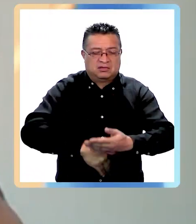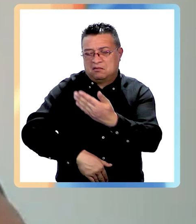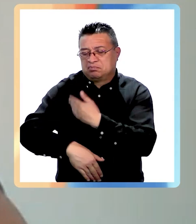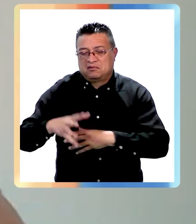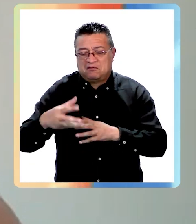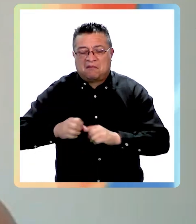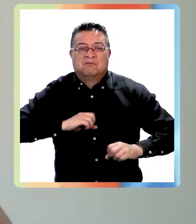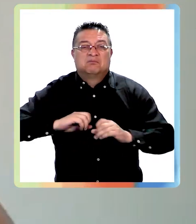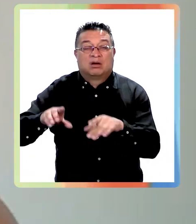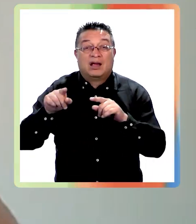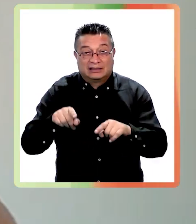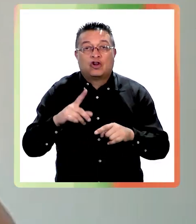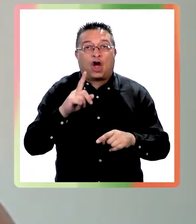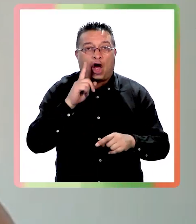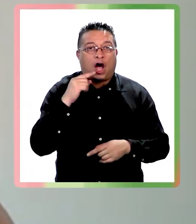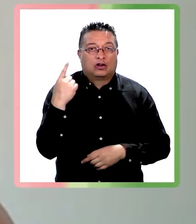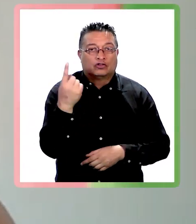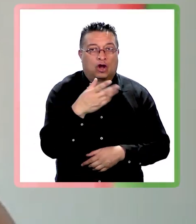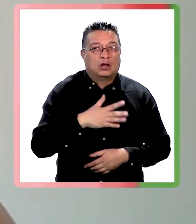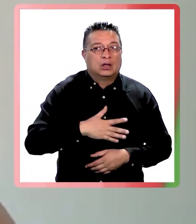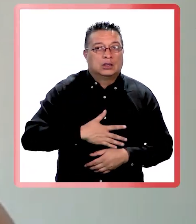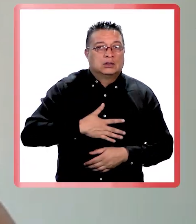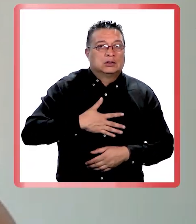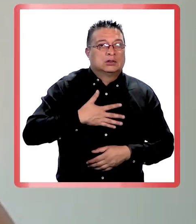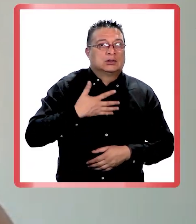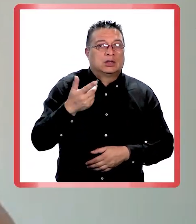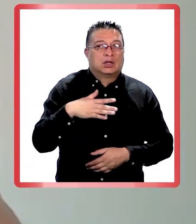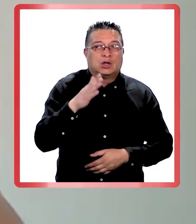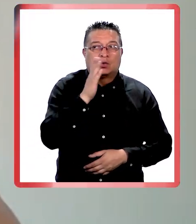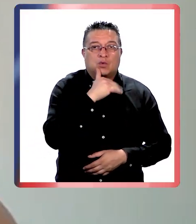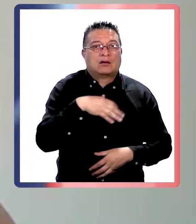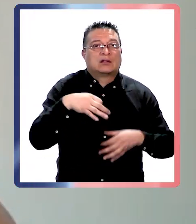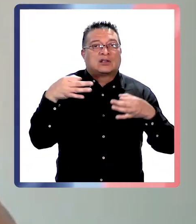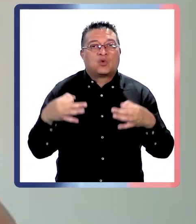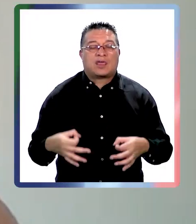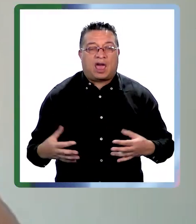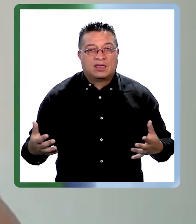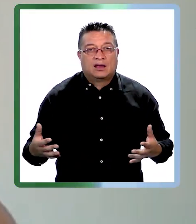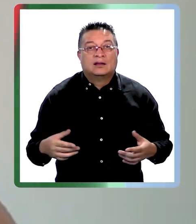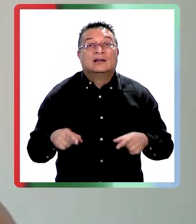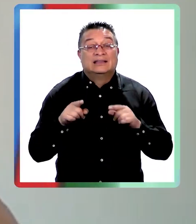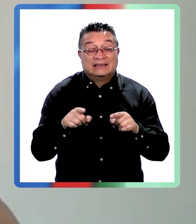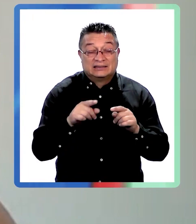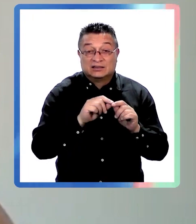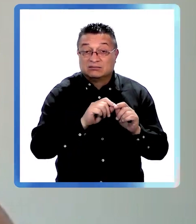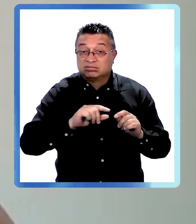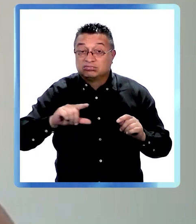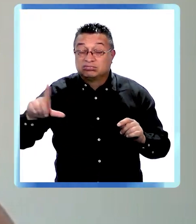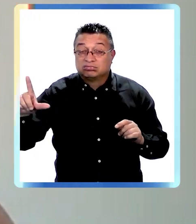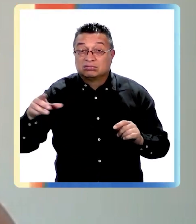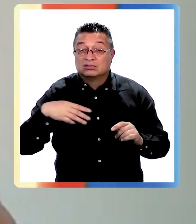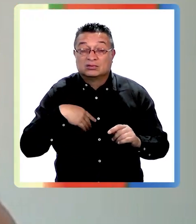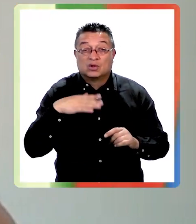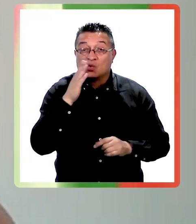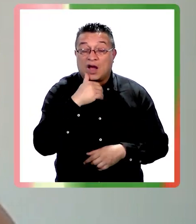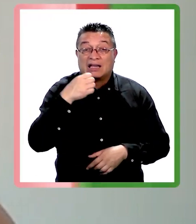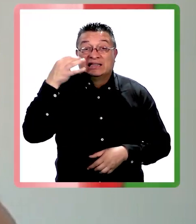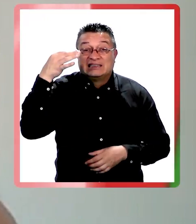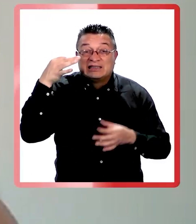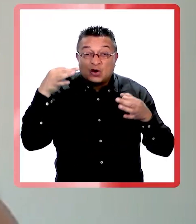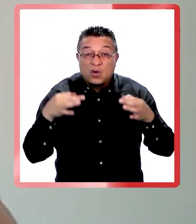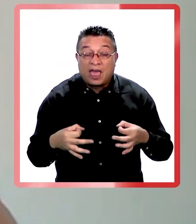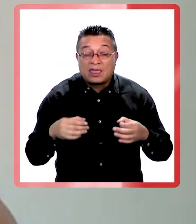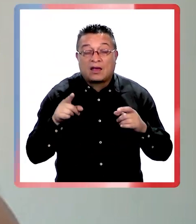crímenes, sí están en la base del aumento de percepción de inseguridad, ¿ya? Y ese aumento de percepción de